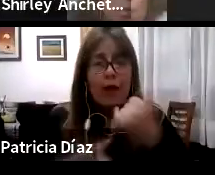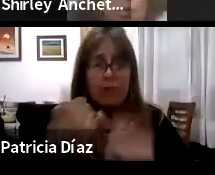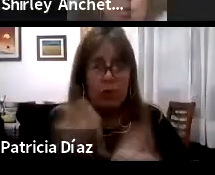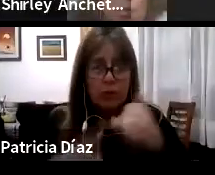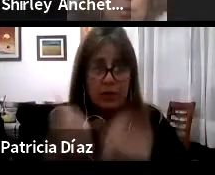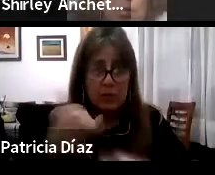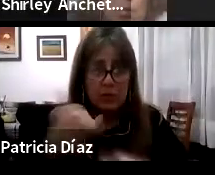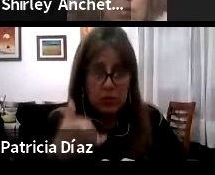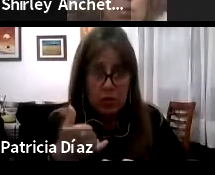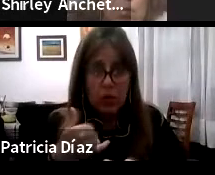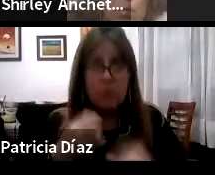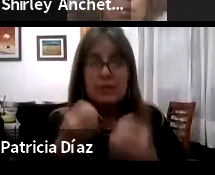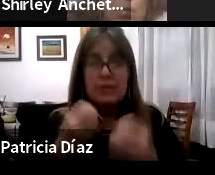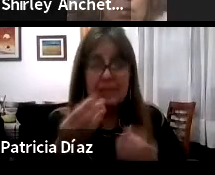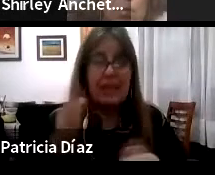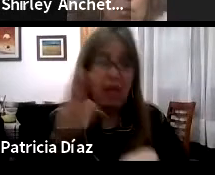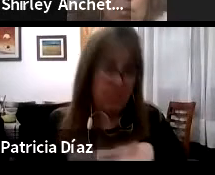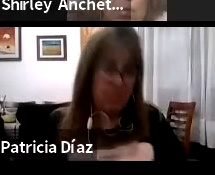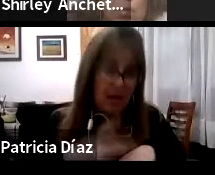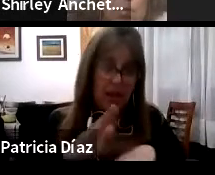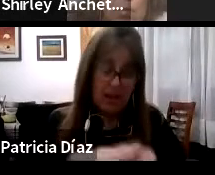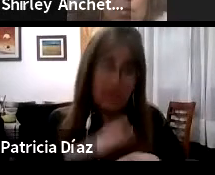trata sobre el adulto mayor.